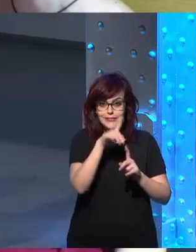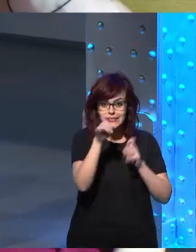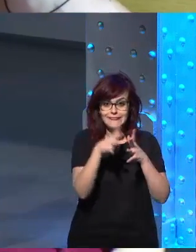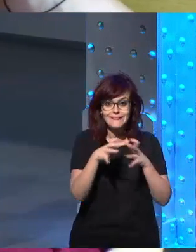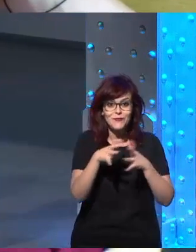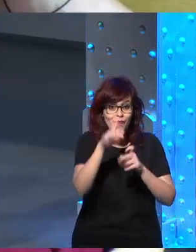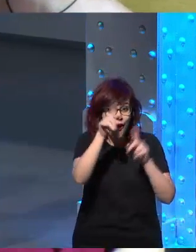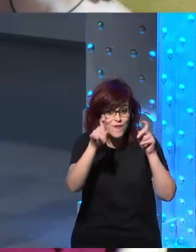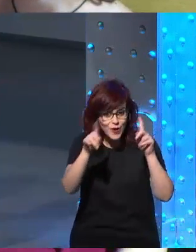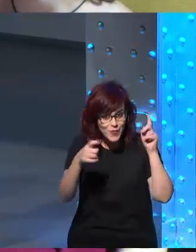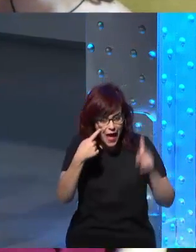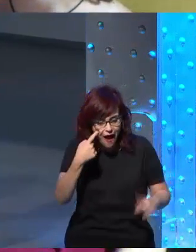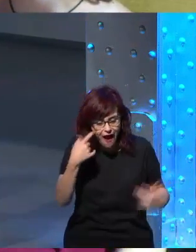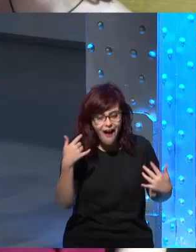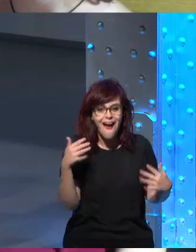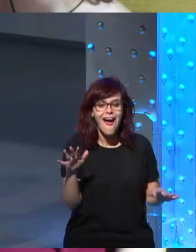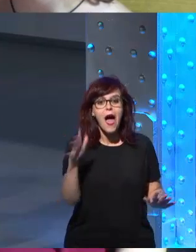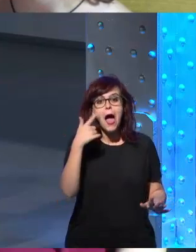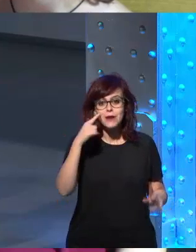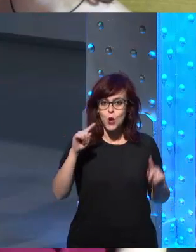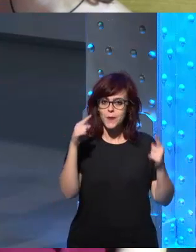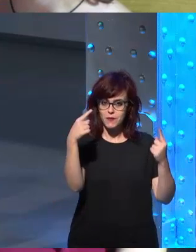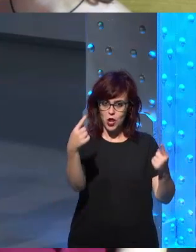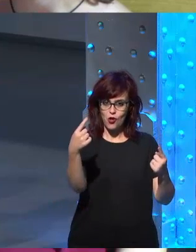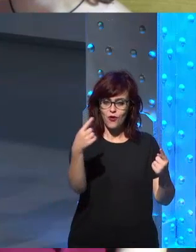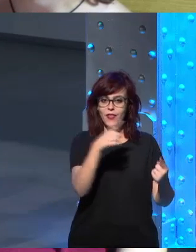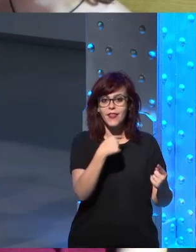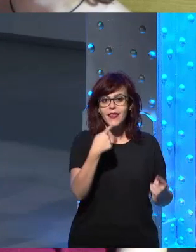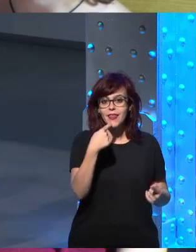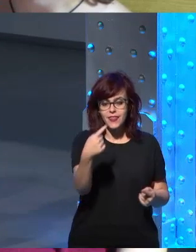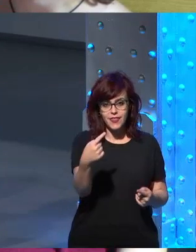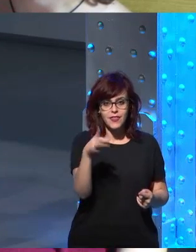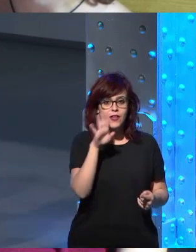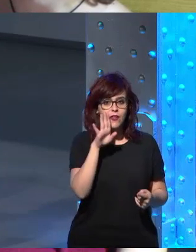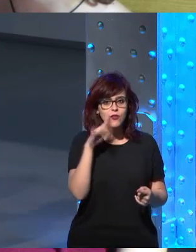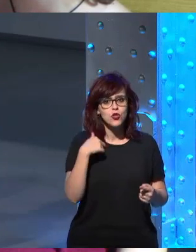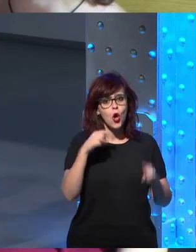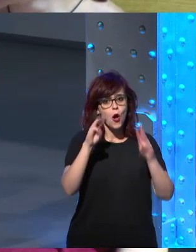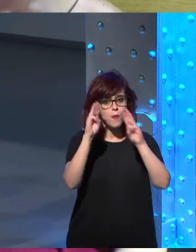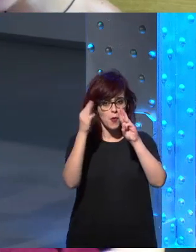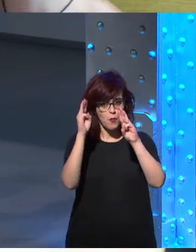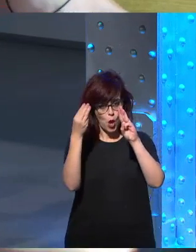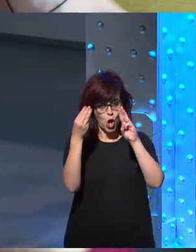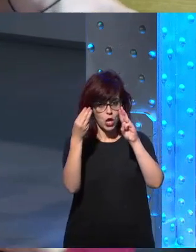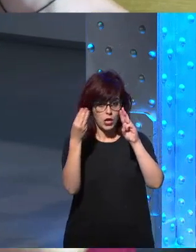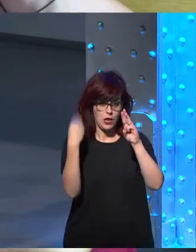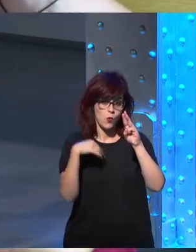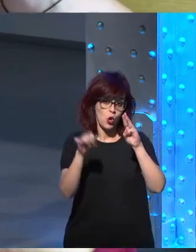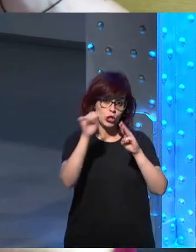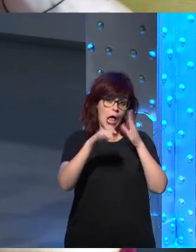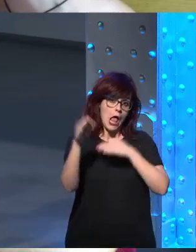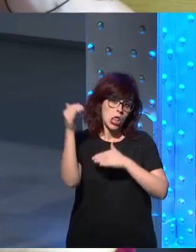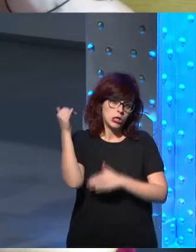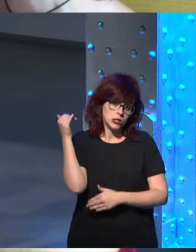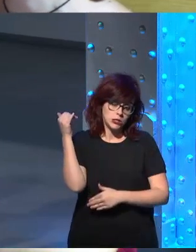preguntar. Bueno, lo primero, antes de nada, decir que yo también he usado PowerPoint hace unos años, pero